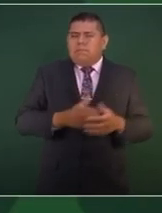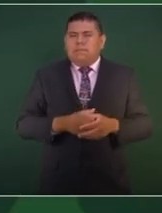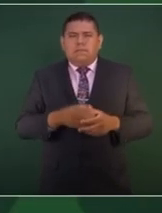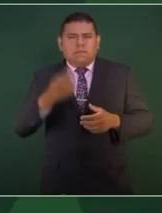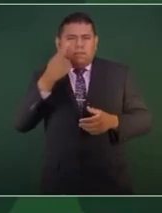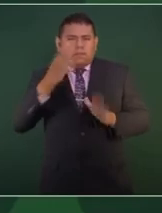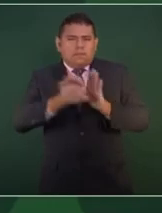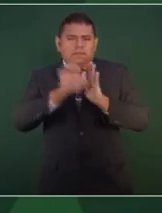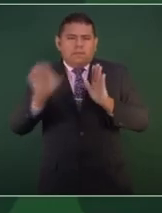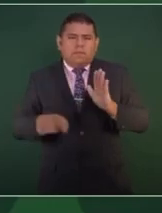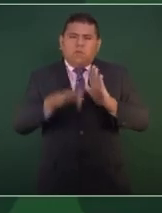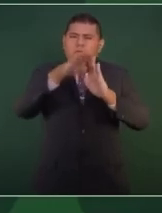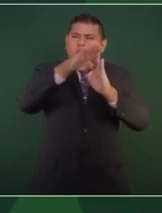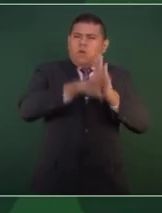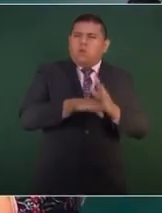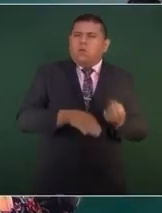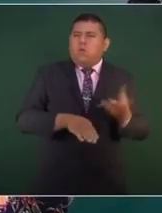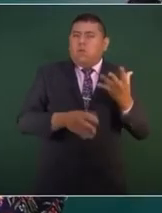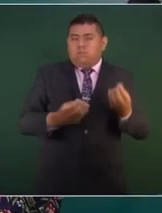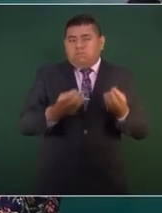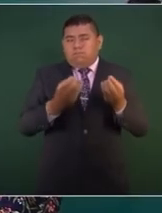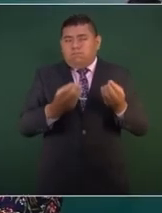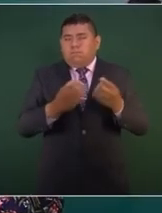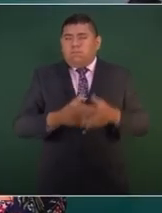una disminución considerable